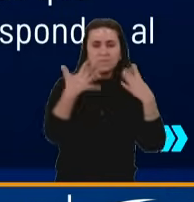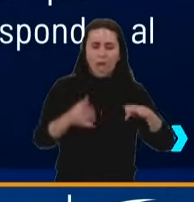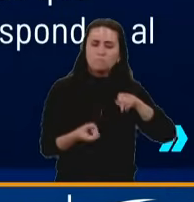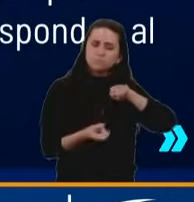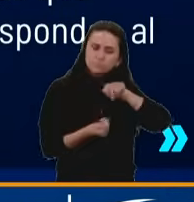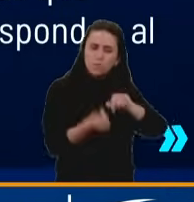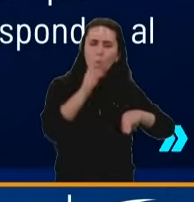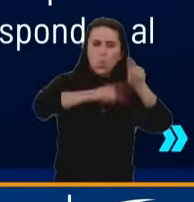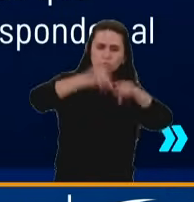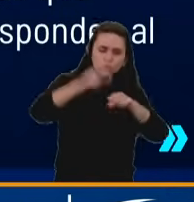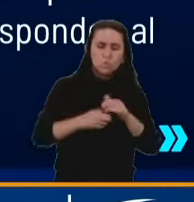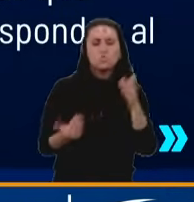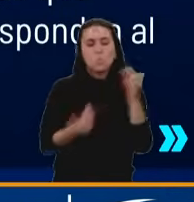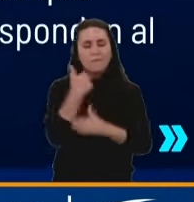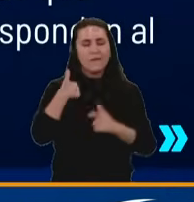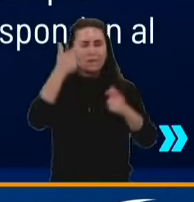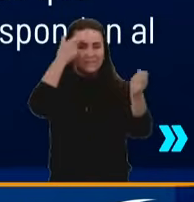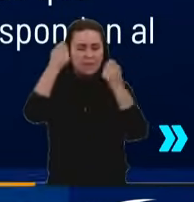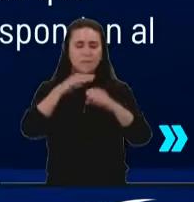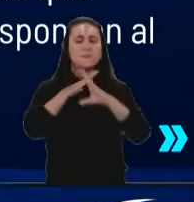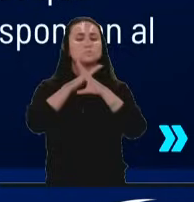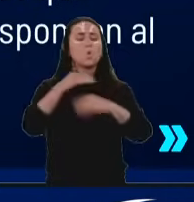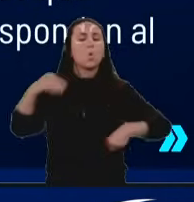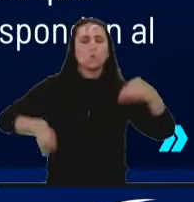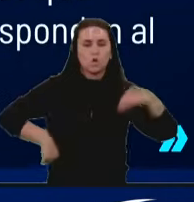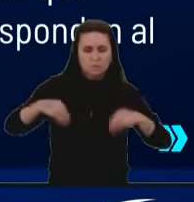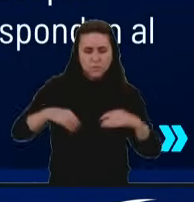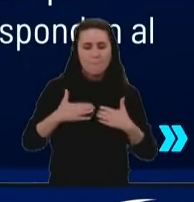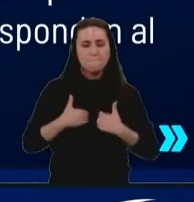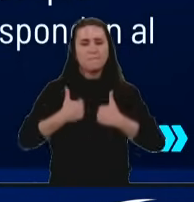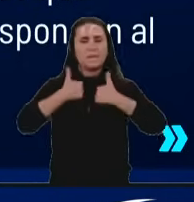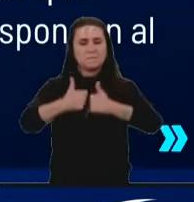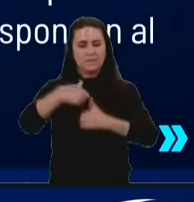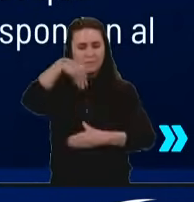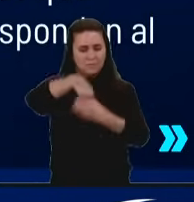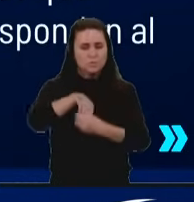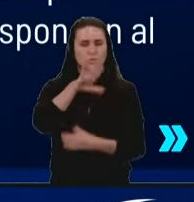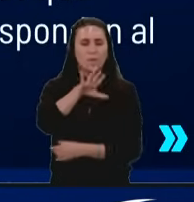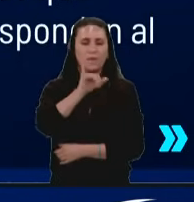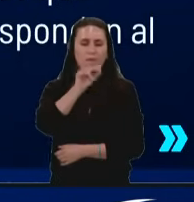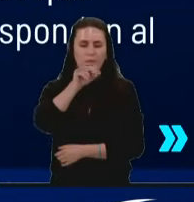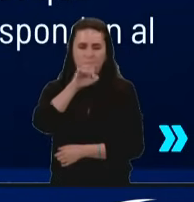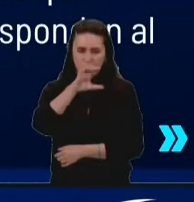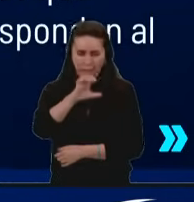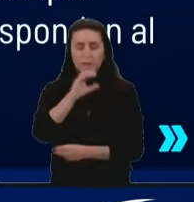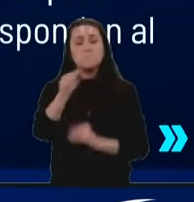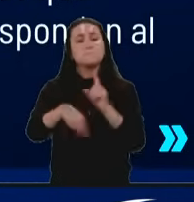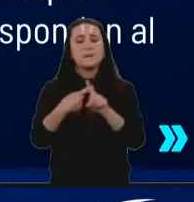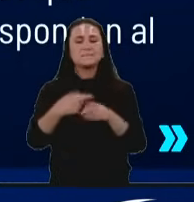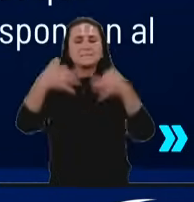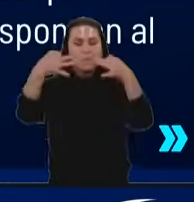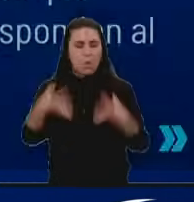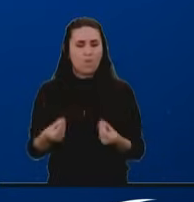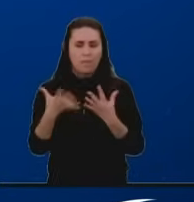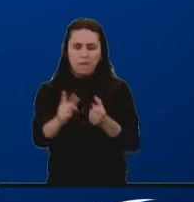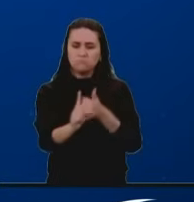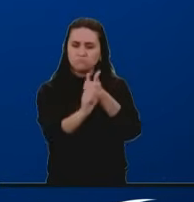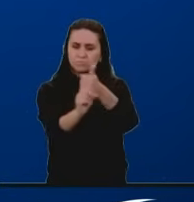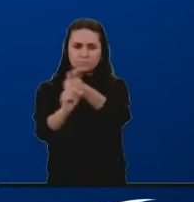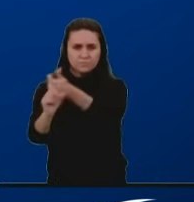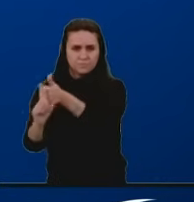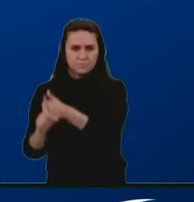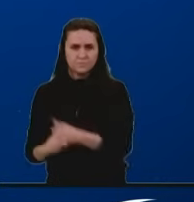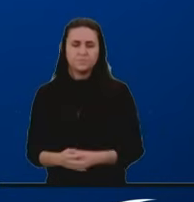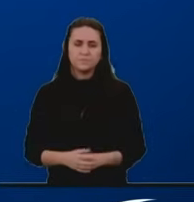implementar nuevas medidas anticorrupción medidas de bienestar al personal del impec y medidas de seguridad ante esta crisis ha